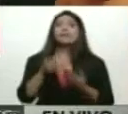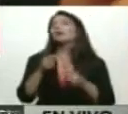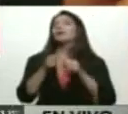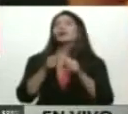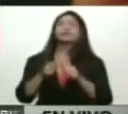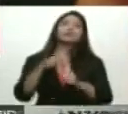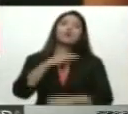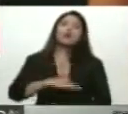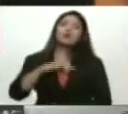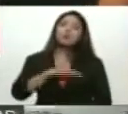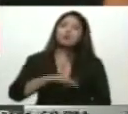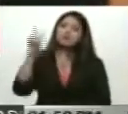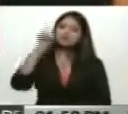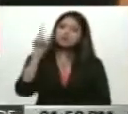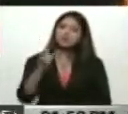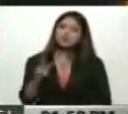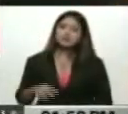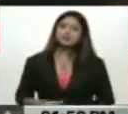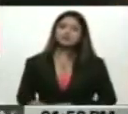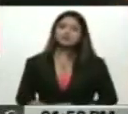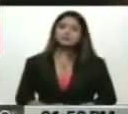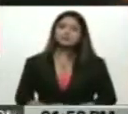de venezuela